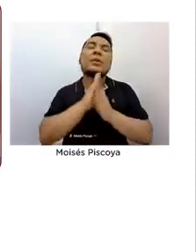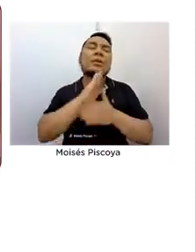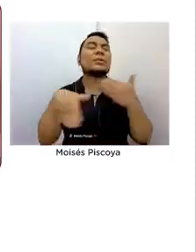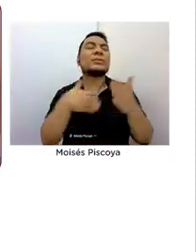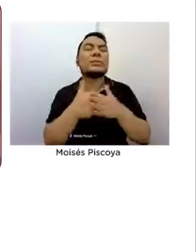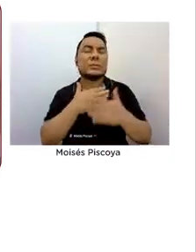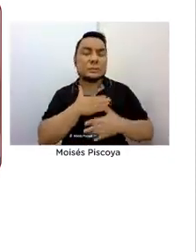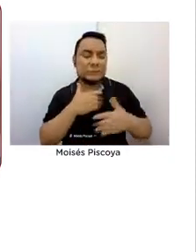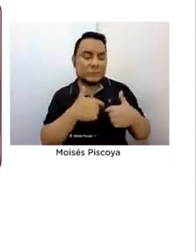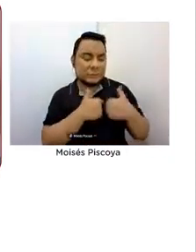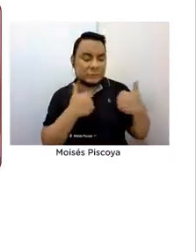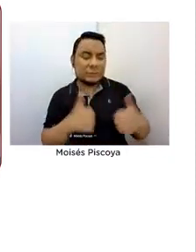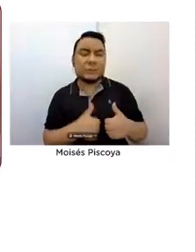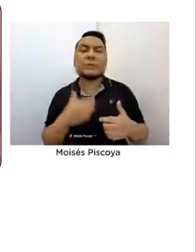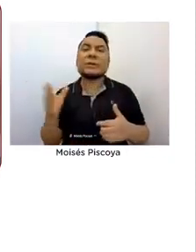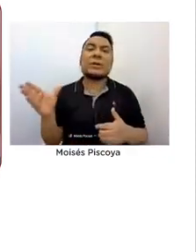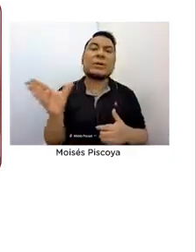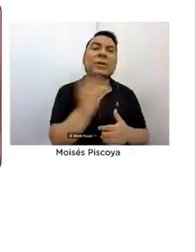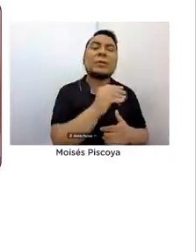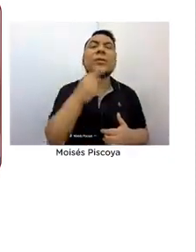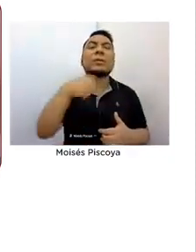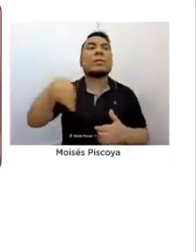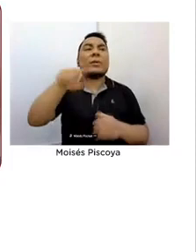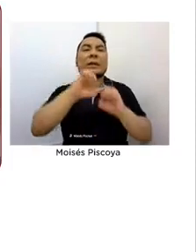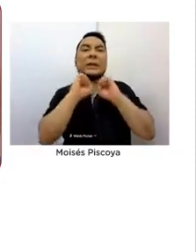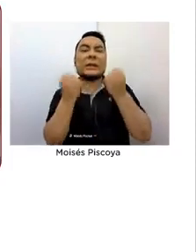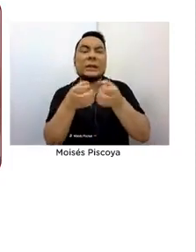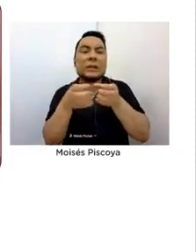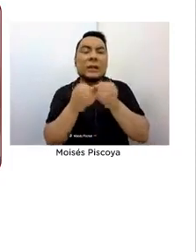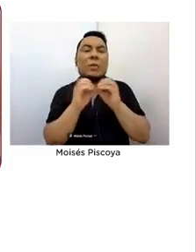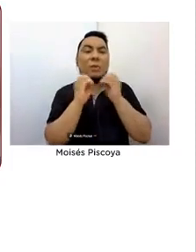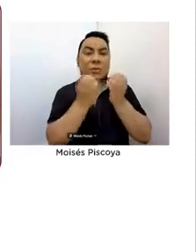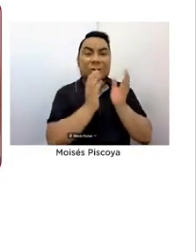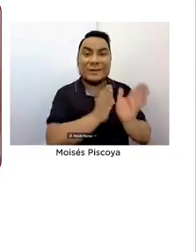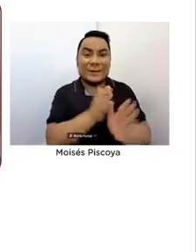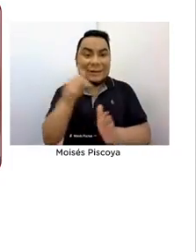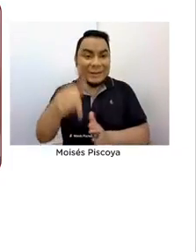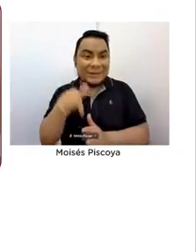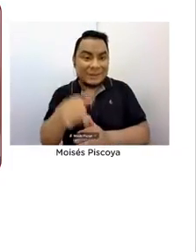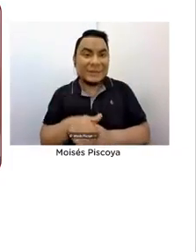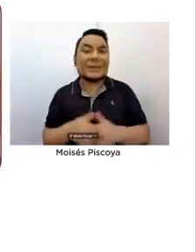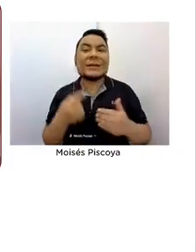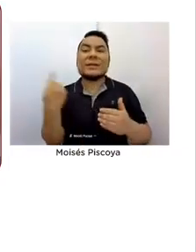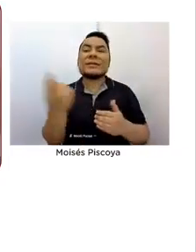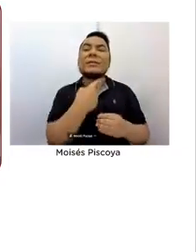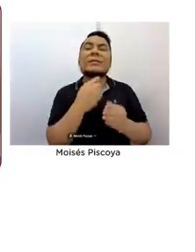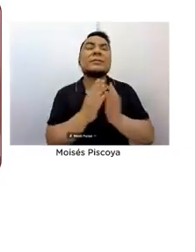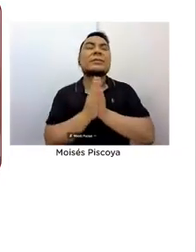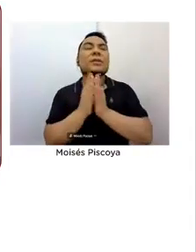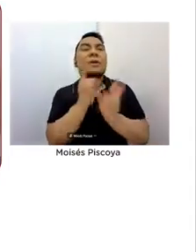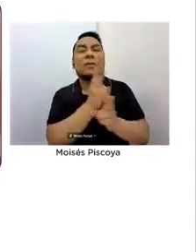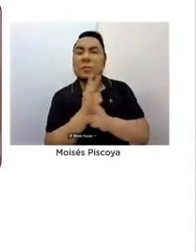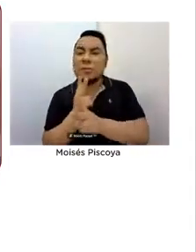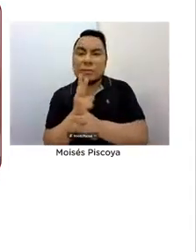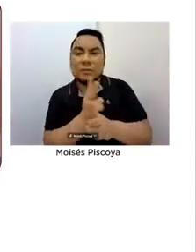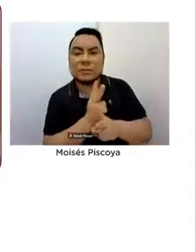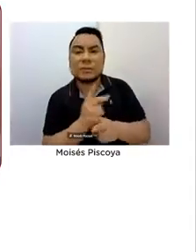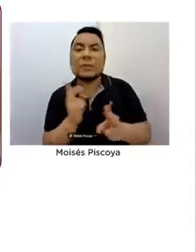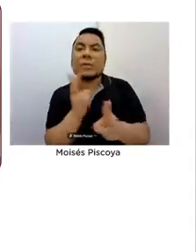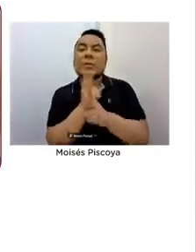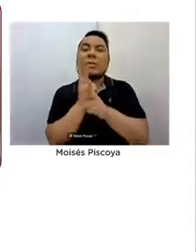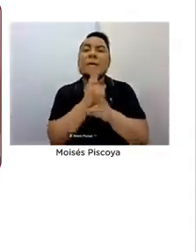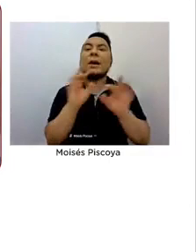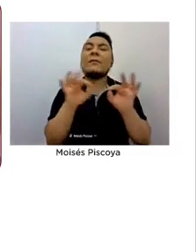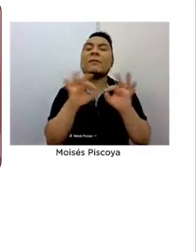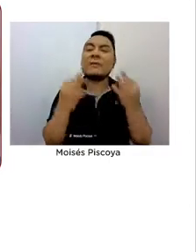corazón, de parte de todo el equipo que estamos organizando esto, es que nos cuidemos, que cuidemos a nuestra familia,